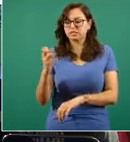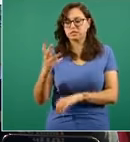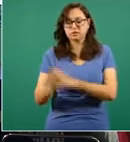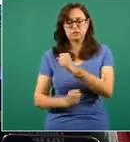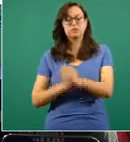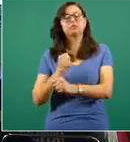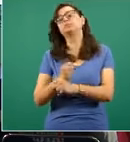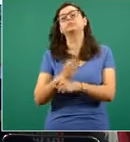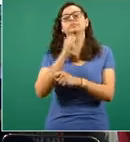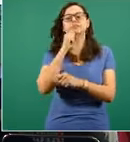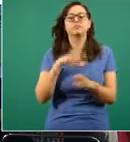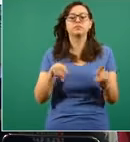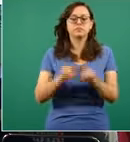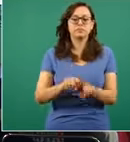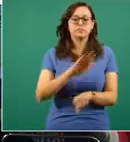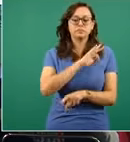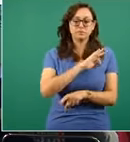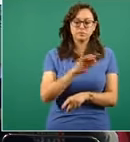viendo también